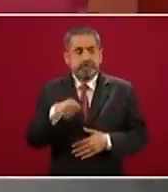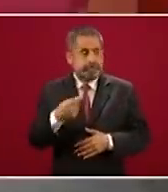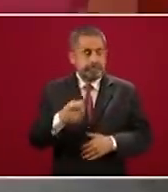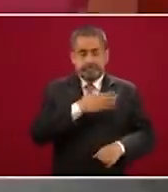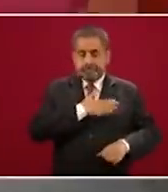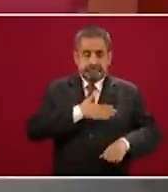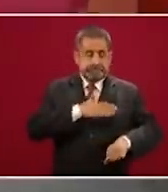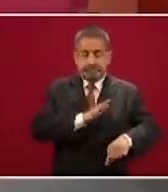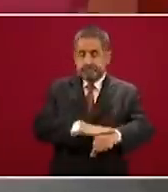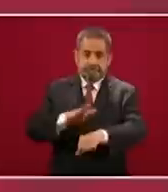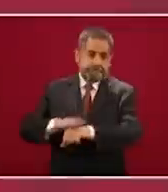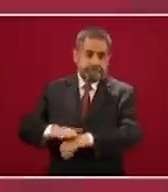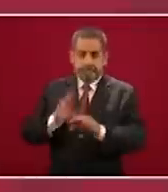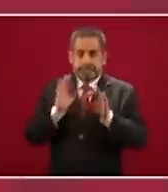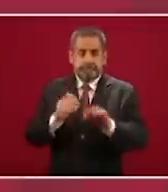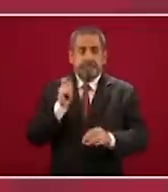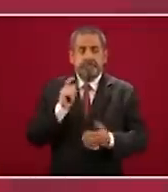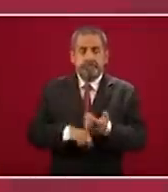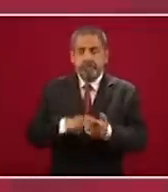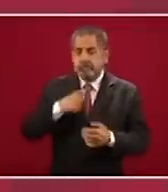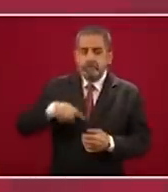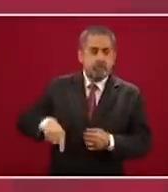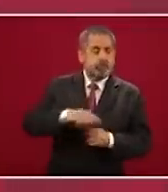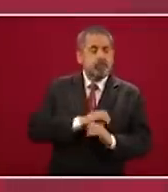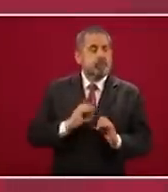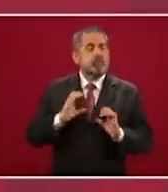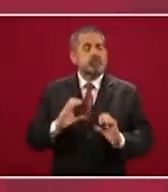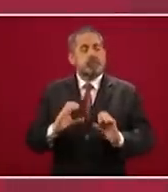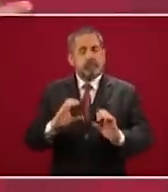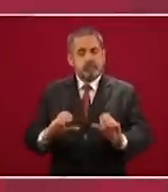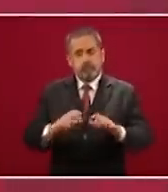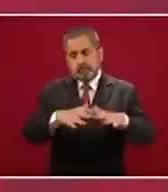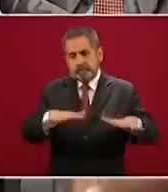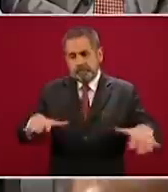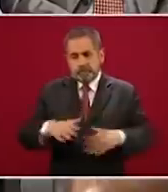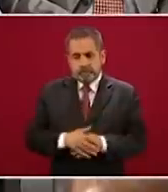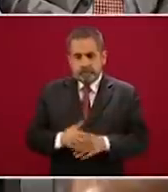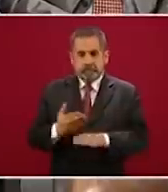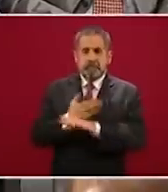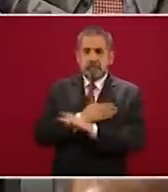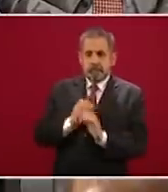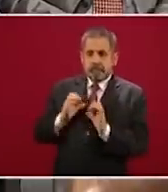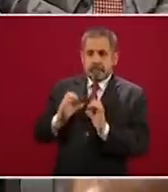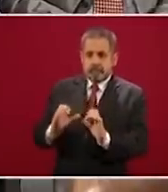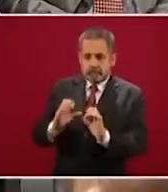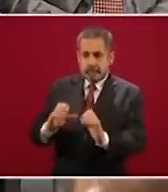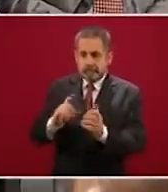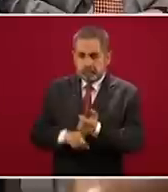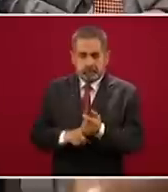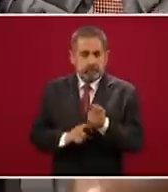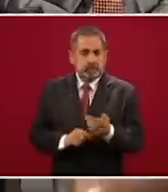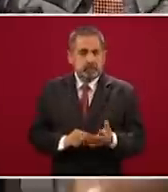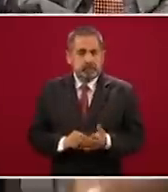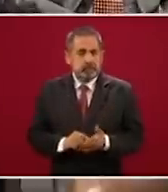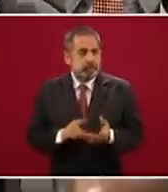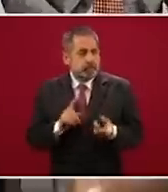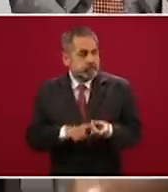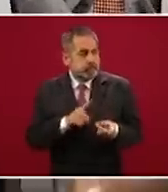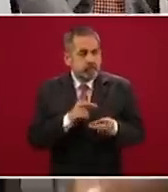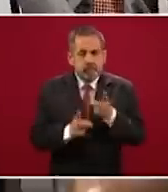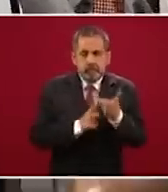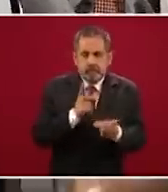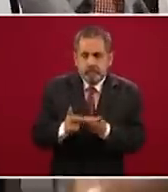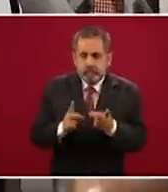aprovechando, para que cuidemos los espacios, porque se habla de prevención. ¿En dónde se va a hacer